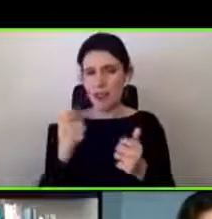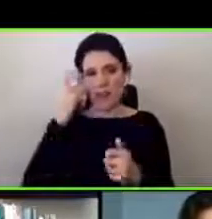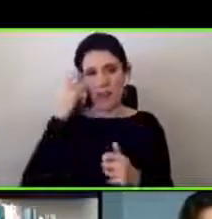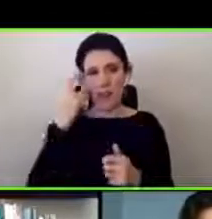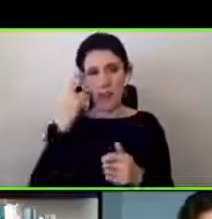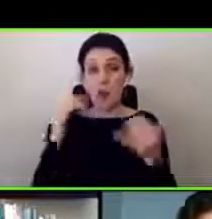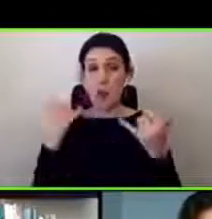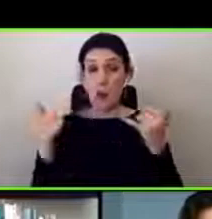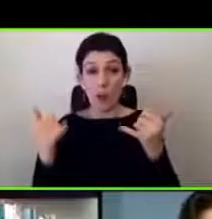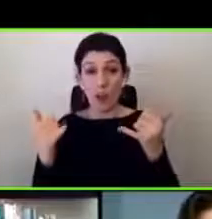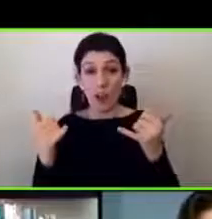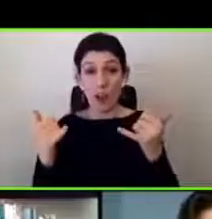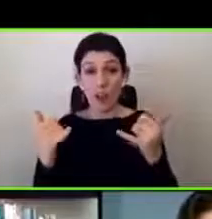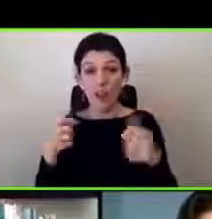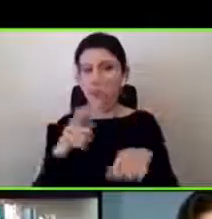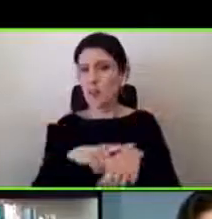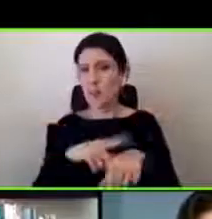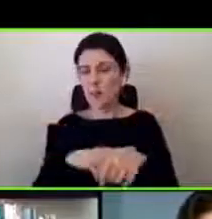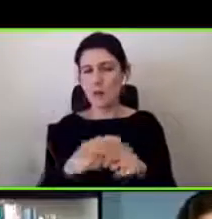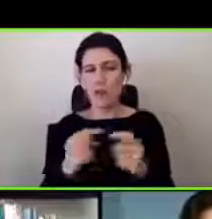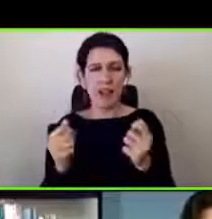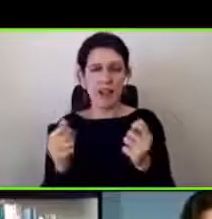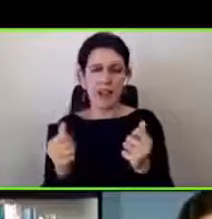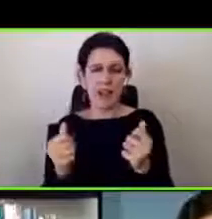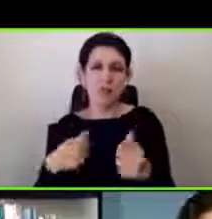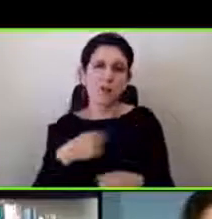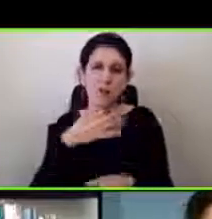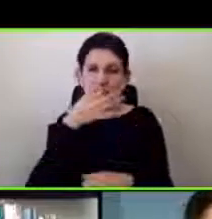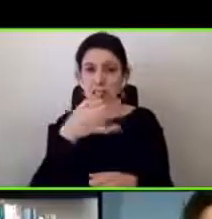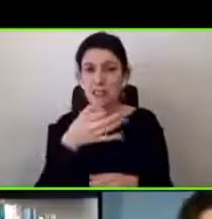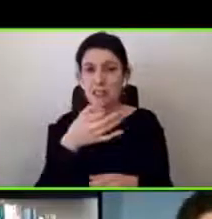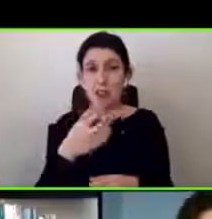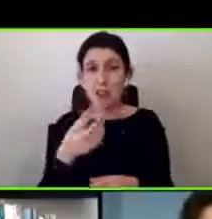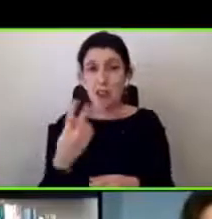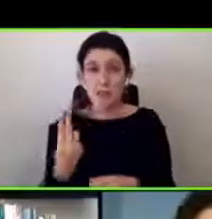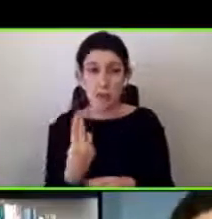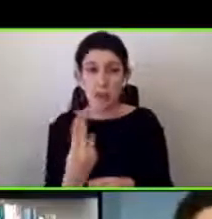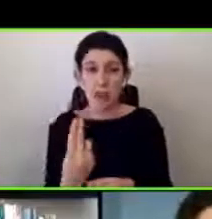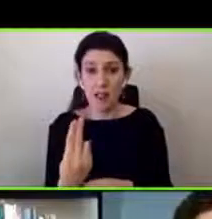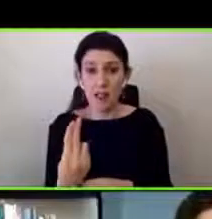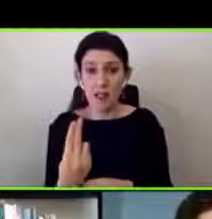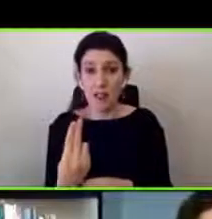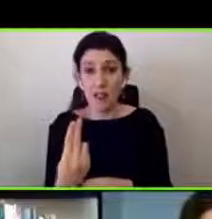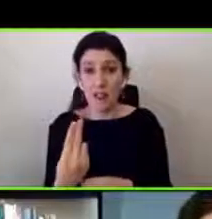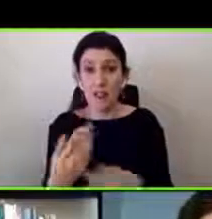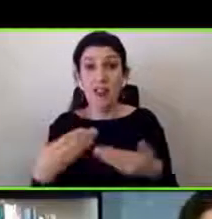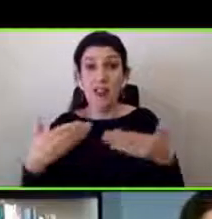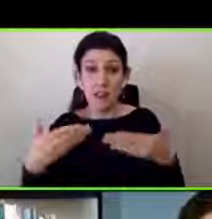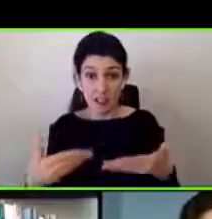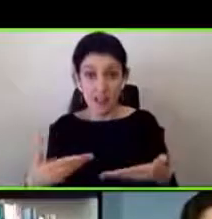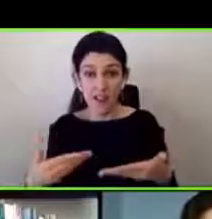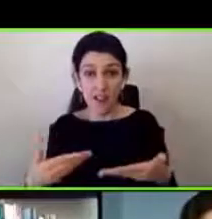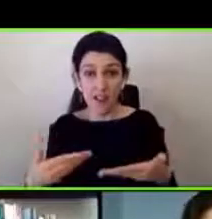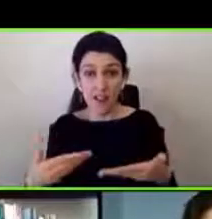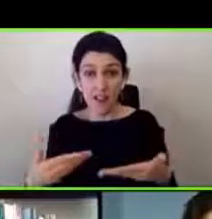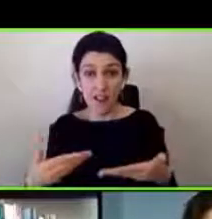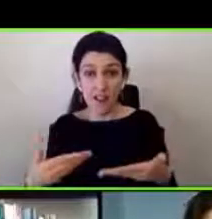la recomendación que les puedo hacer para todos. Hay parejas hoy día que también están sorteando la convivencia,